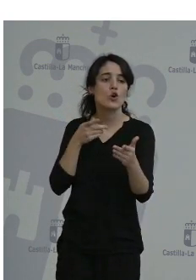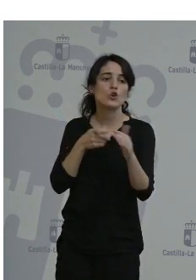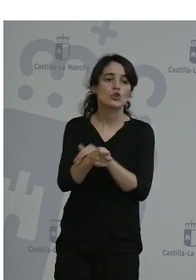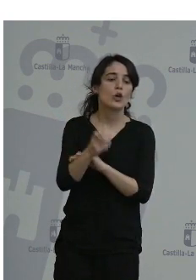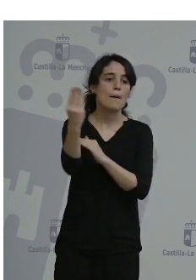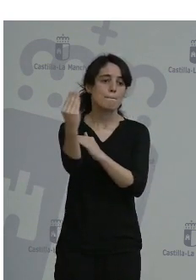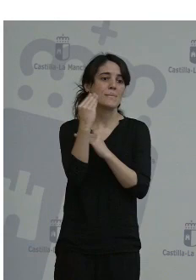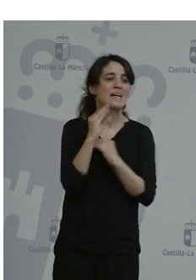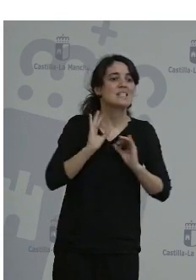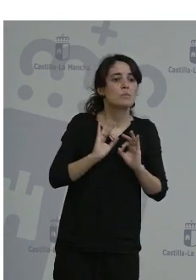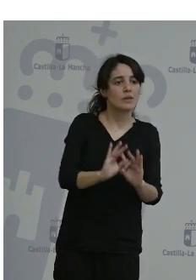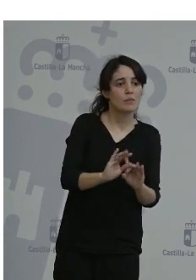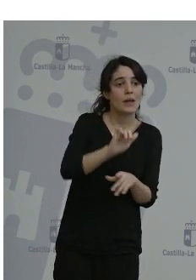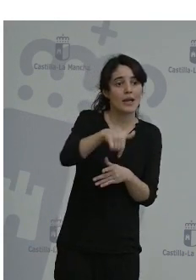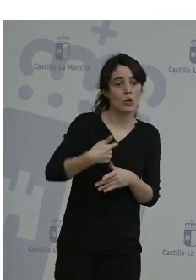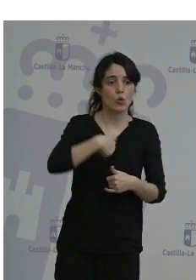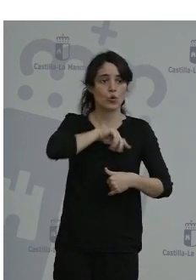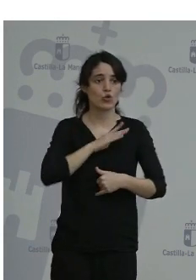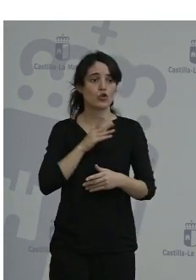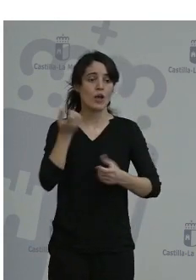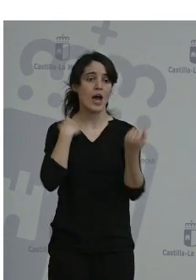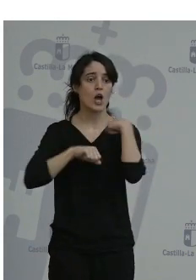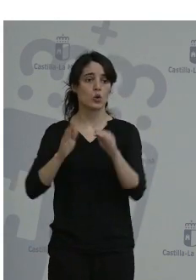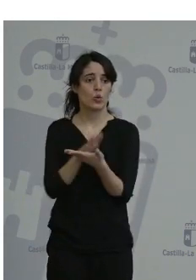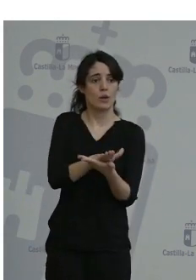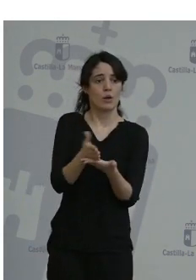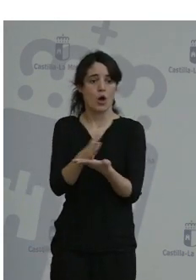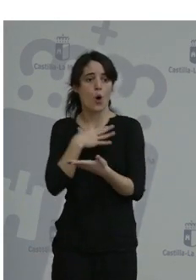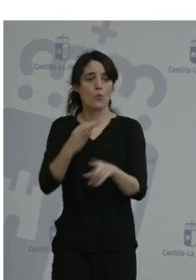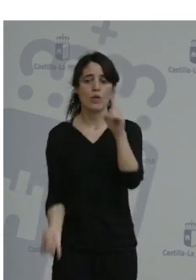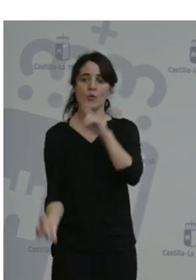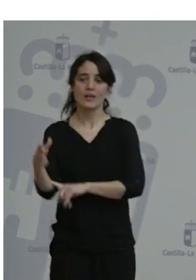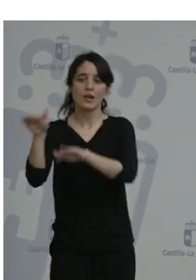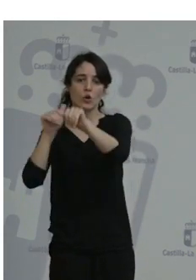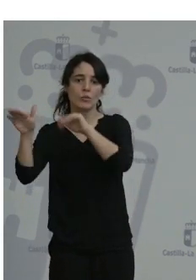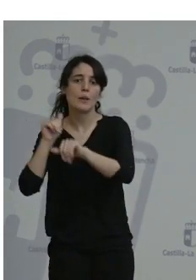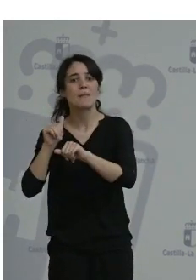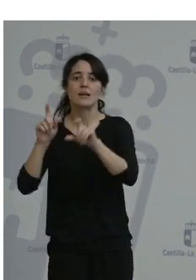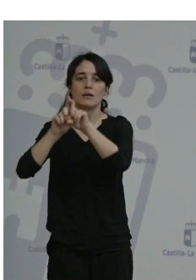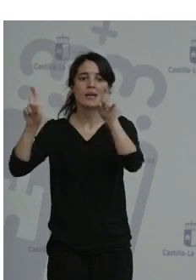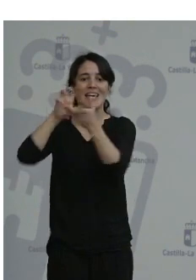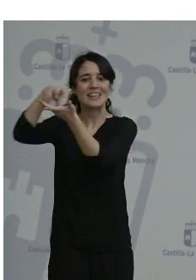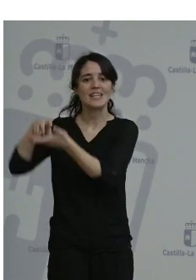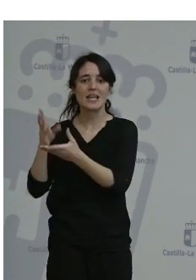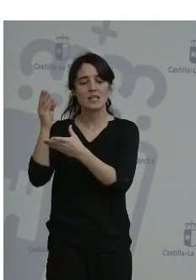como organismo intermedio, pudiéramos hacer convocatorias para las entidades de la discapacidad.